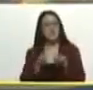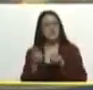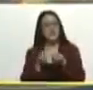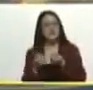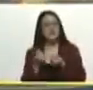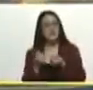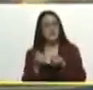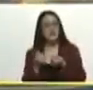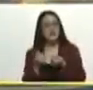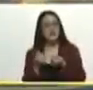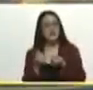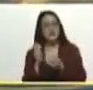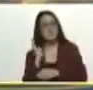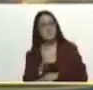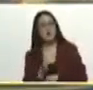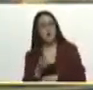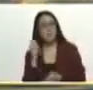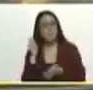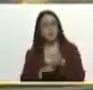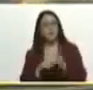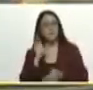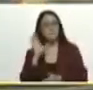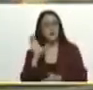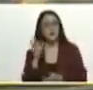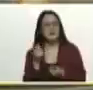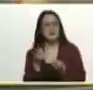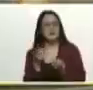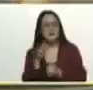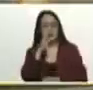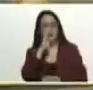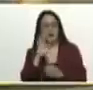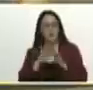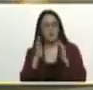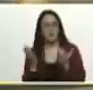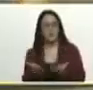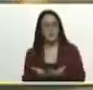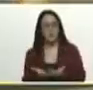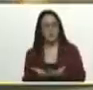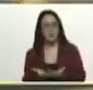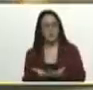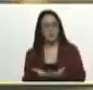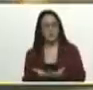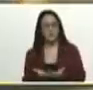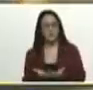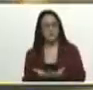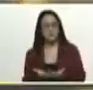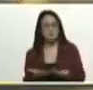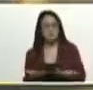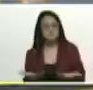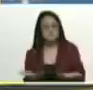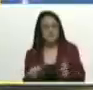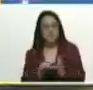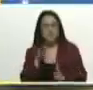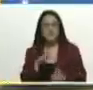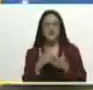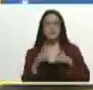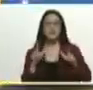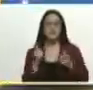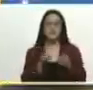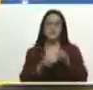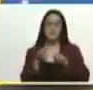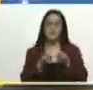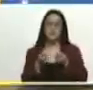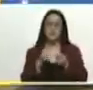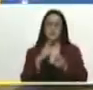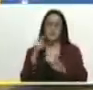financiera cuando se sanciona y se le prohíbe a un país tener cuentas bancarias en el mundo? ¿Ah? ¿Dónde está la libertad monetaria cuando